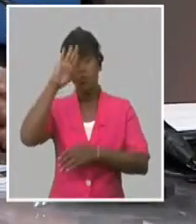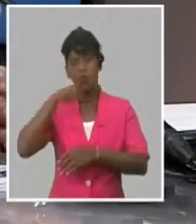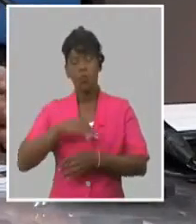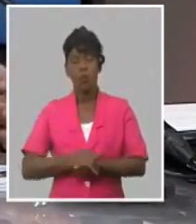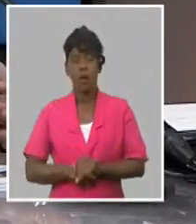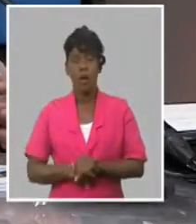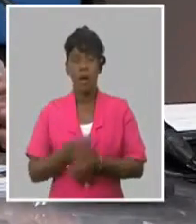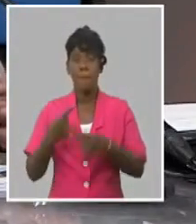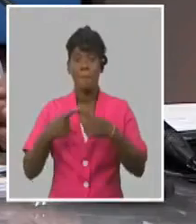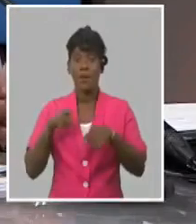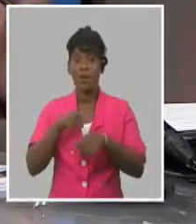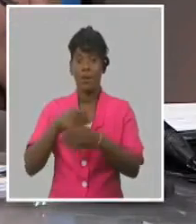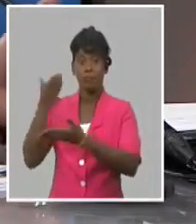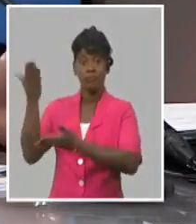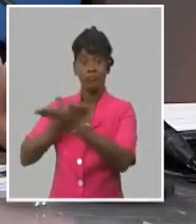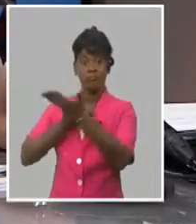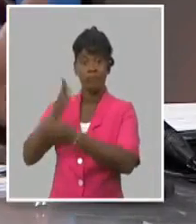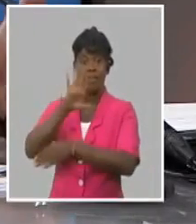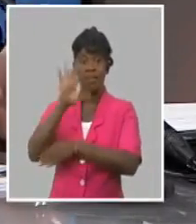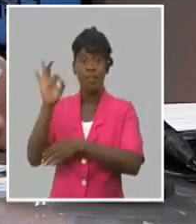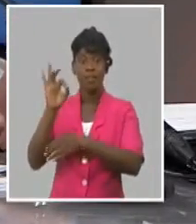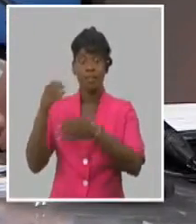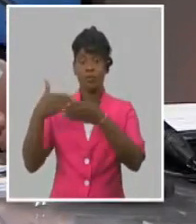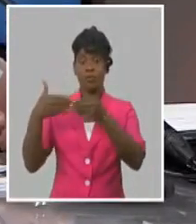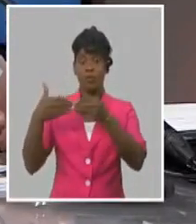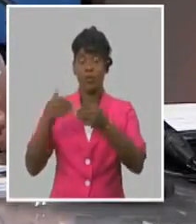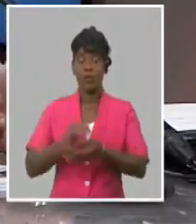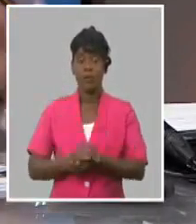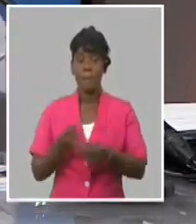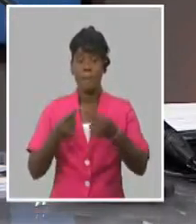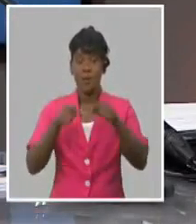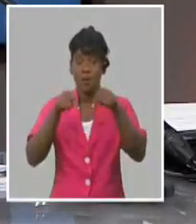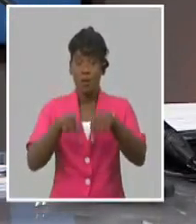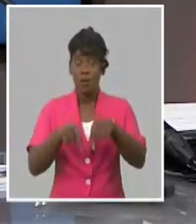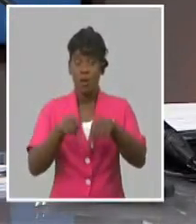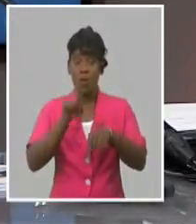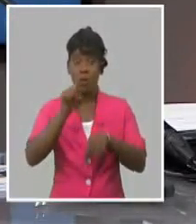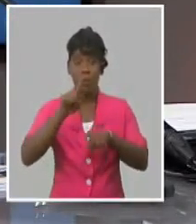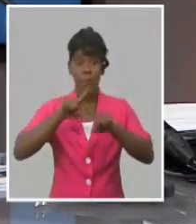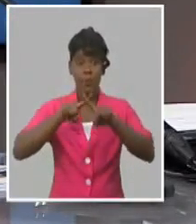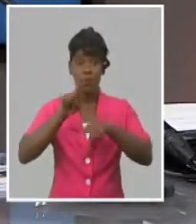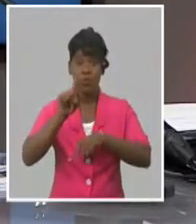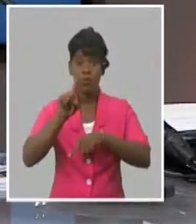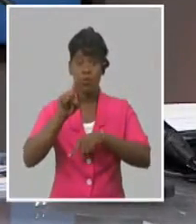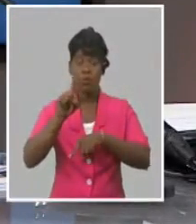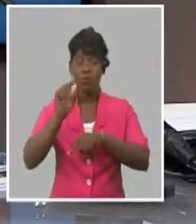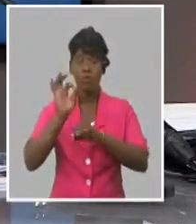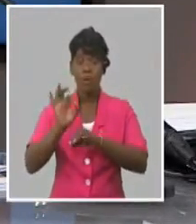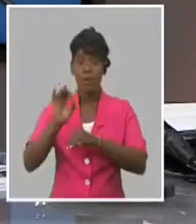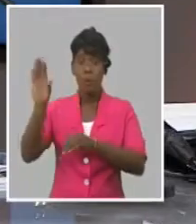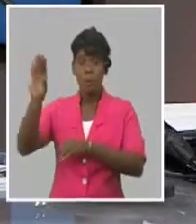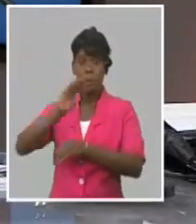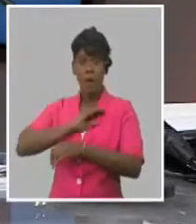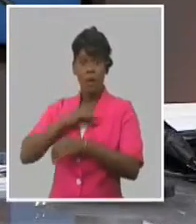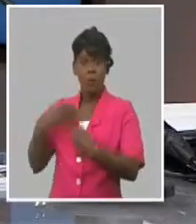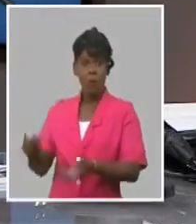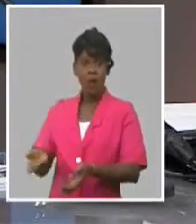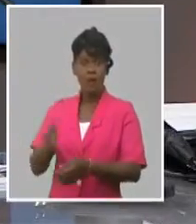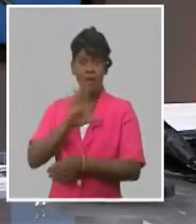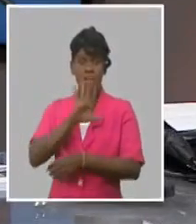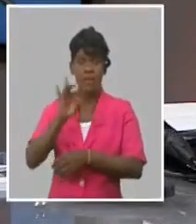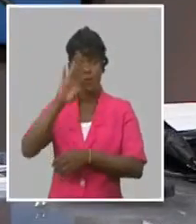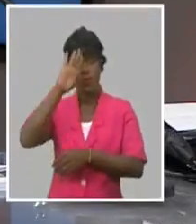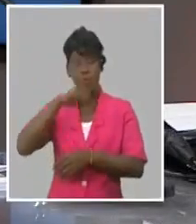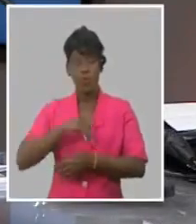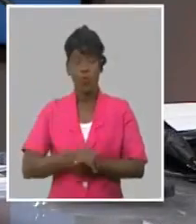por $500. Como el tipo de cambio es 1, entonces recibe $500. Y ahí nos queda un